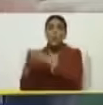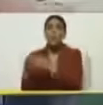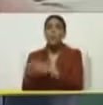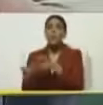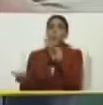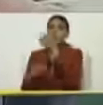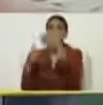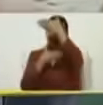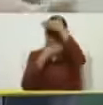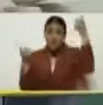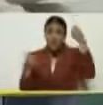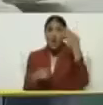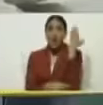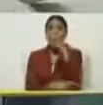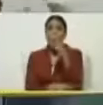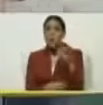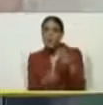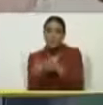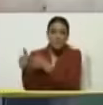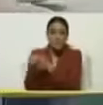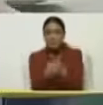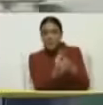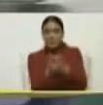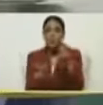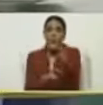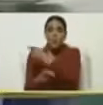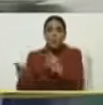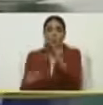colombianos persiguiéndome por las ciudades.